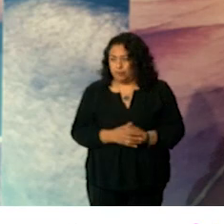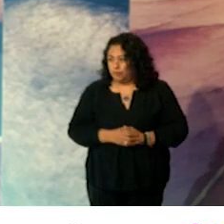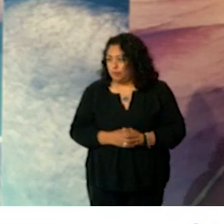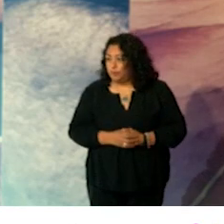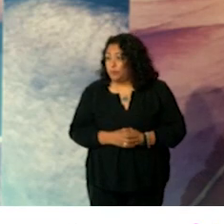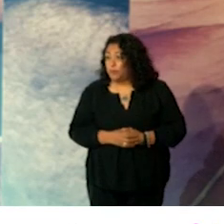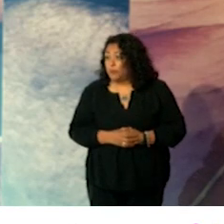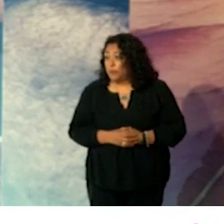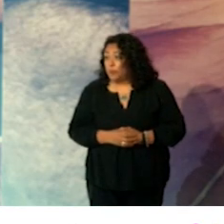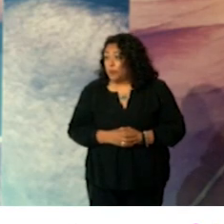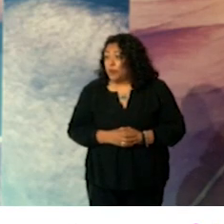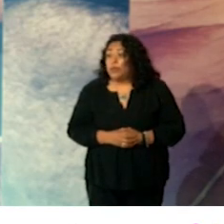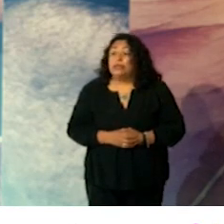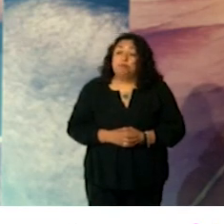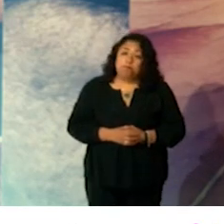Bueno,